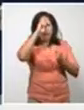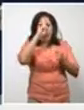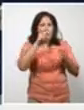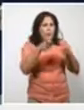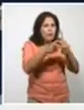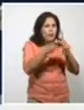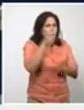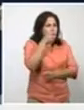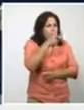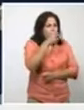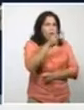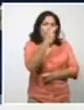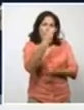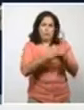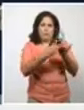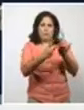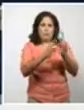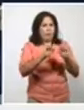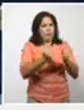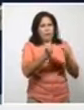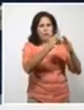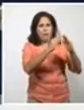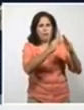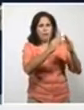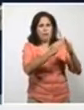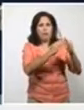de 14 días más.